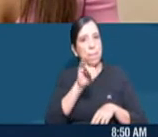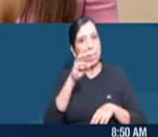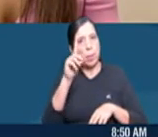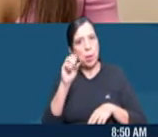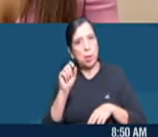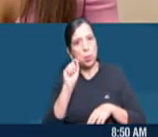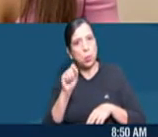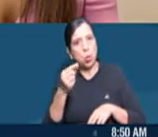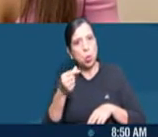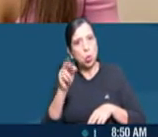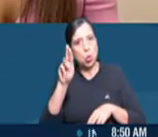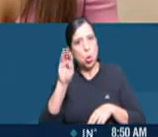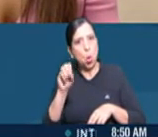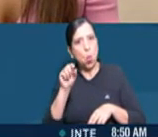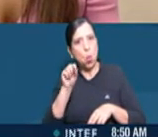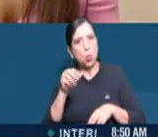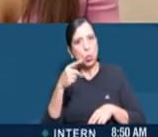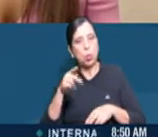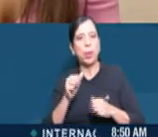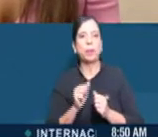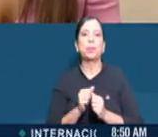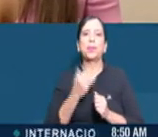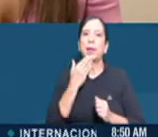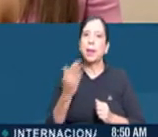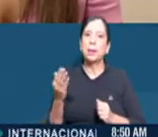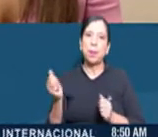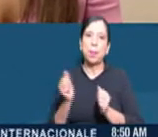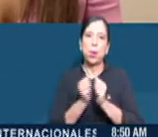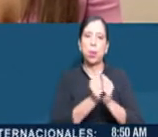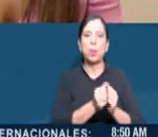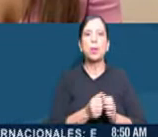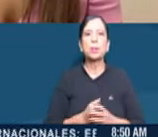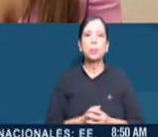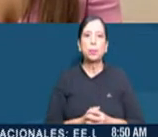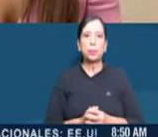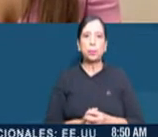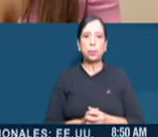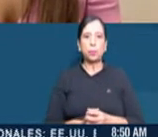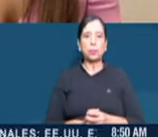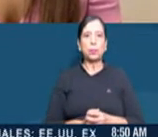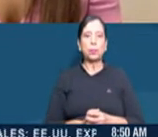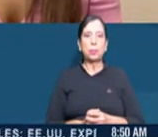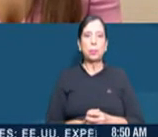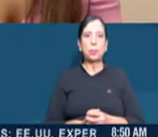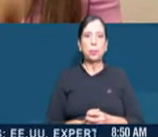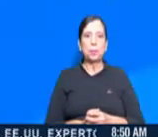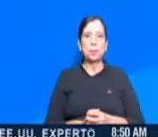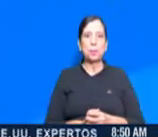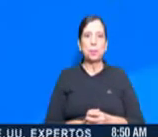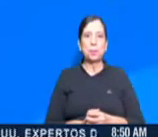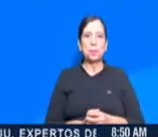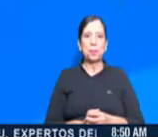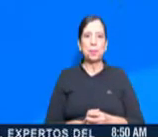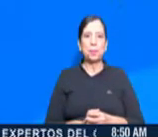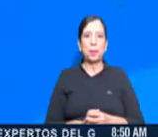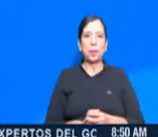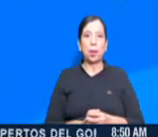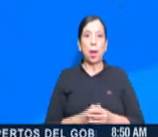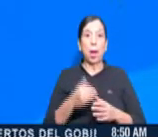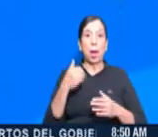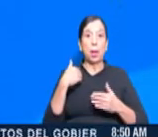mides.gob.pa. Muchas gracias por acompañarnos, Ana Isabel. Muchas gracias. Pechera, y continuamos contigo. Sí, tenemos